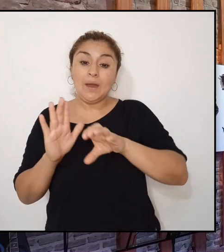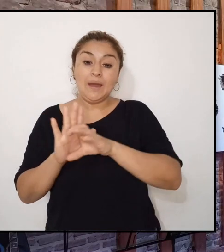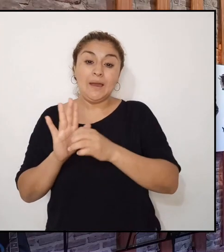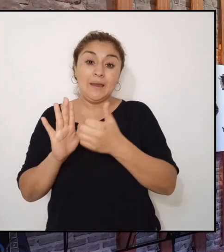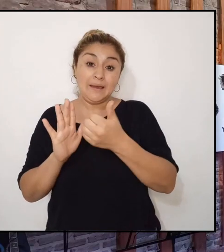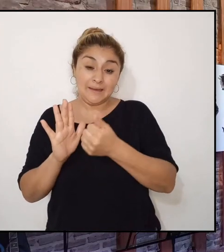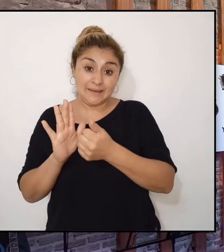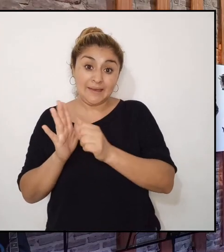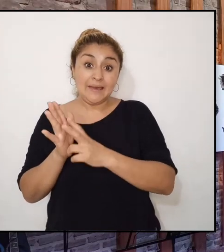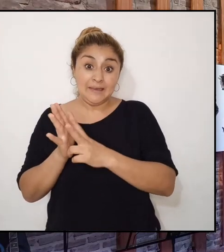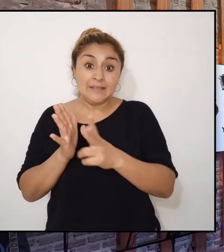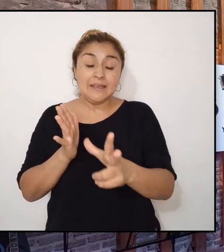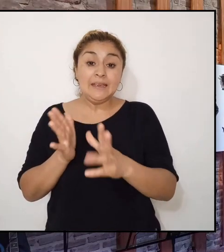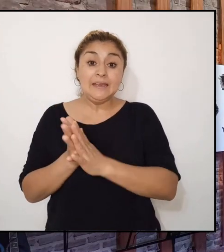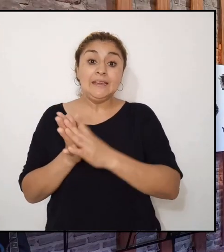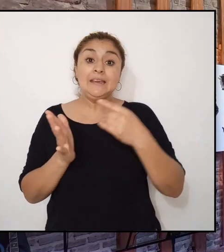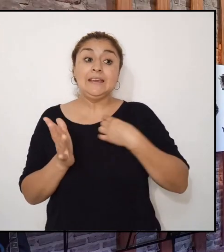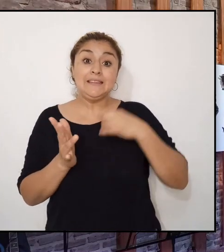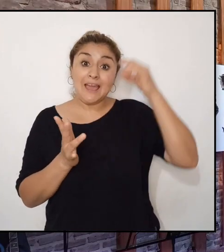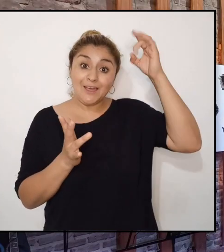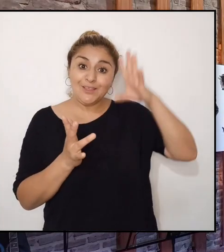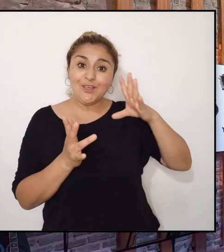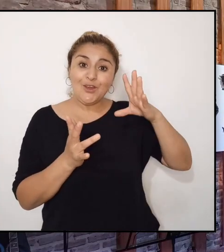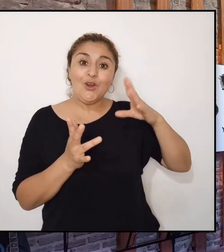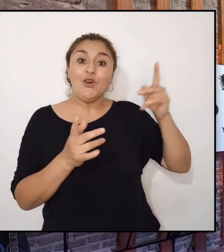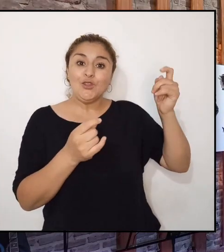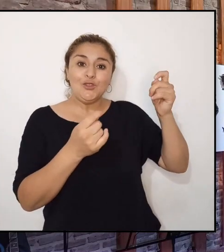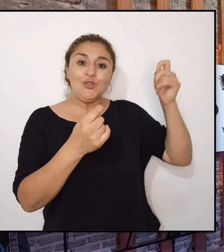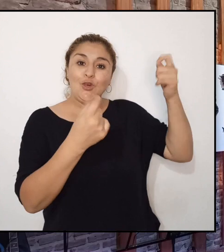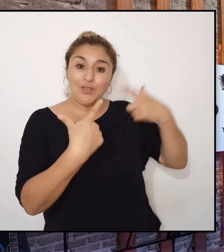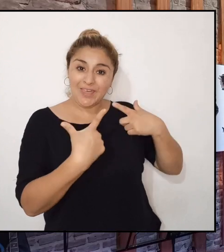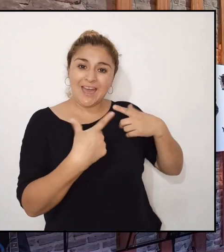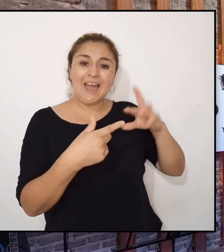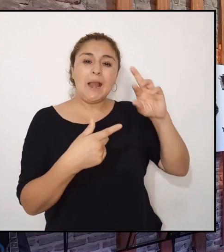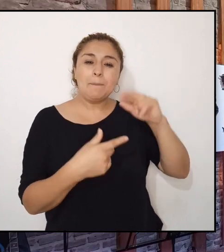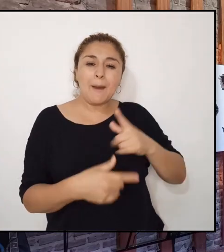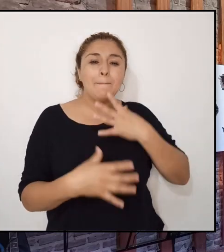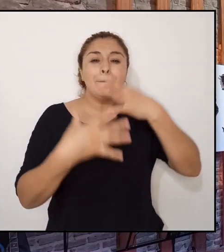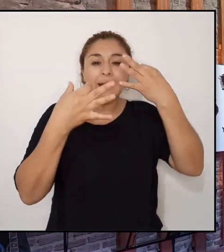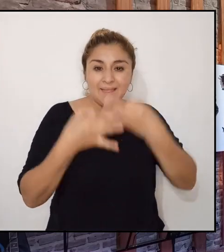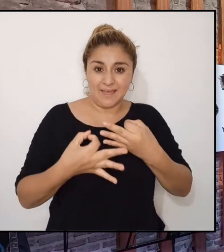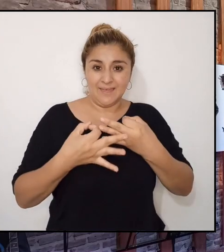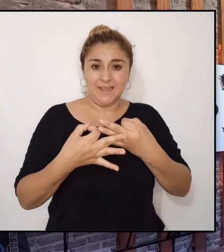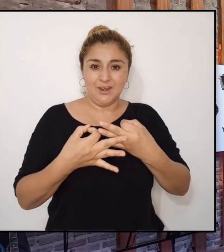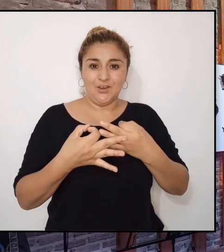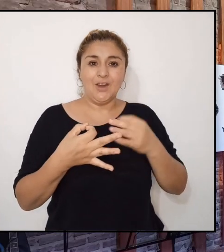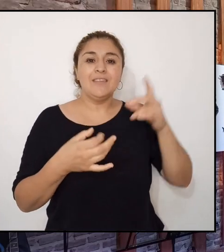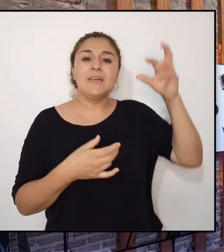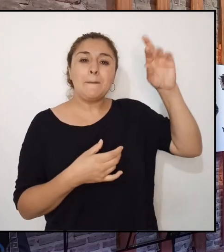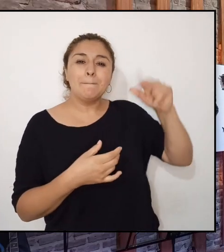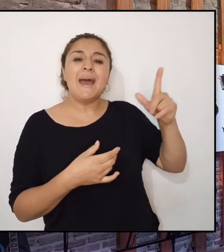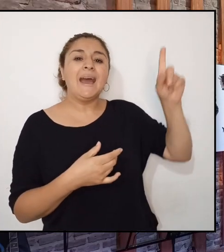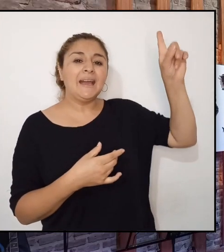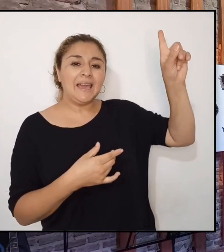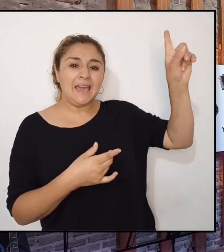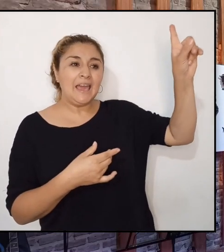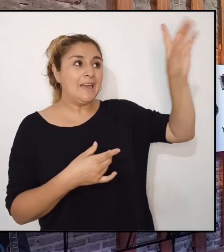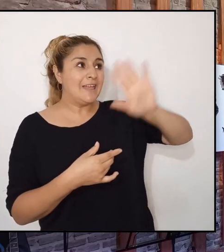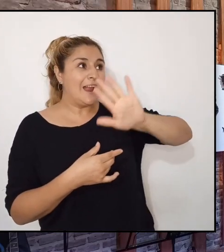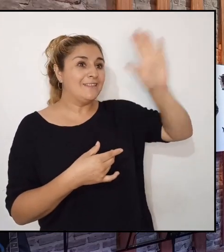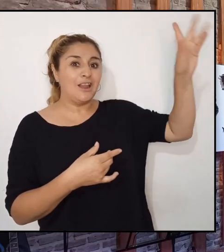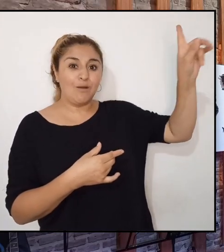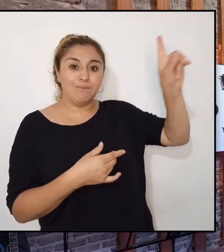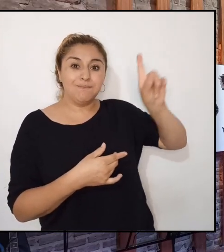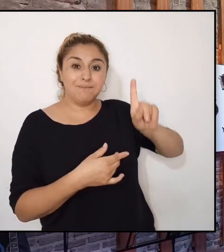cielo. Porque el pan de Dios es aquel que descendió del cielo y da vida al mundo. El